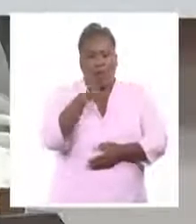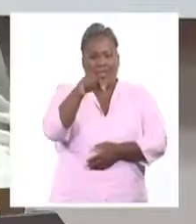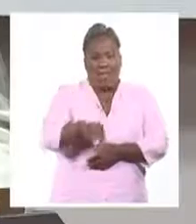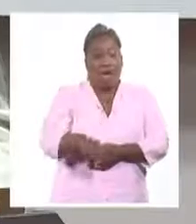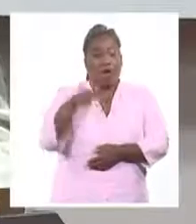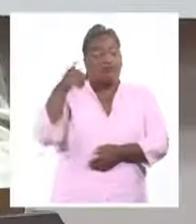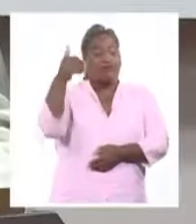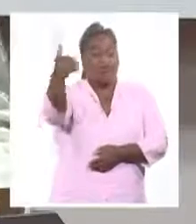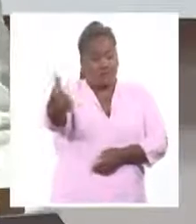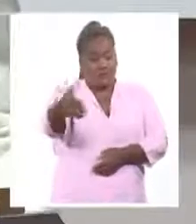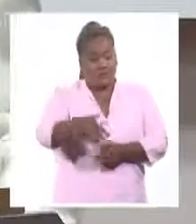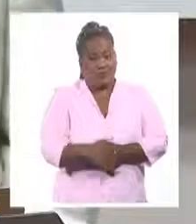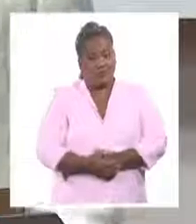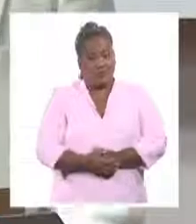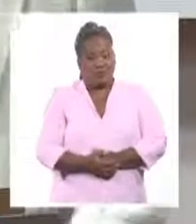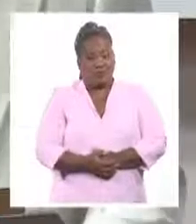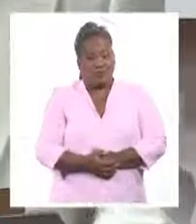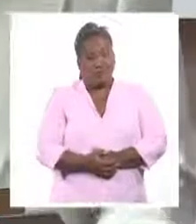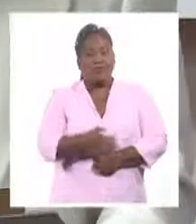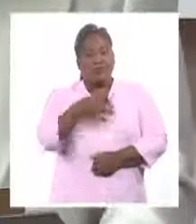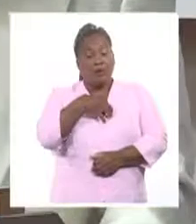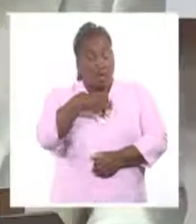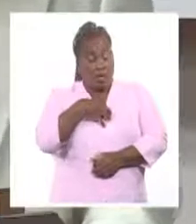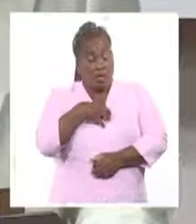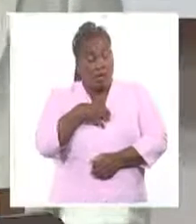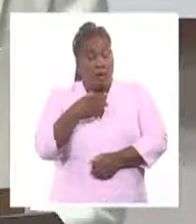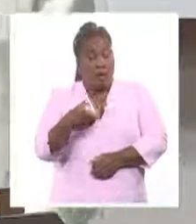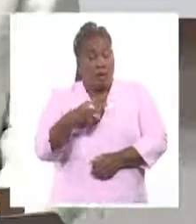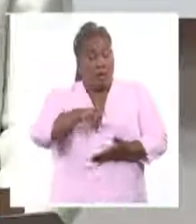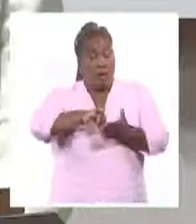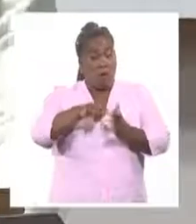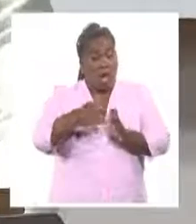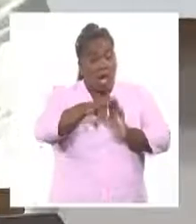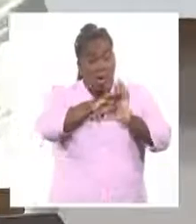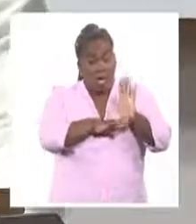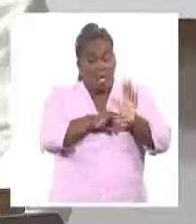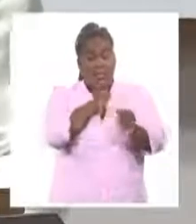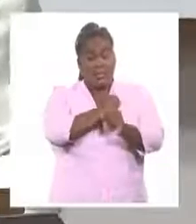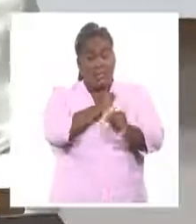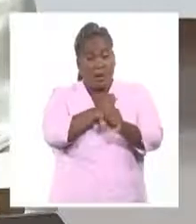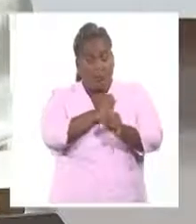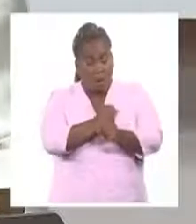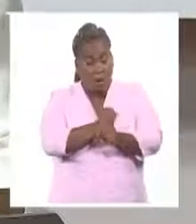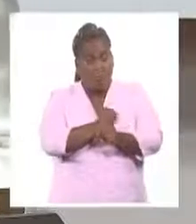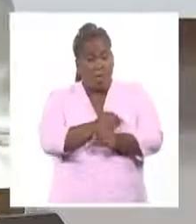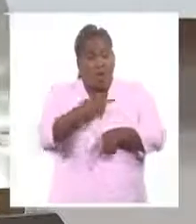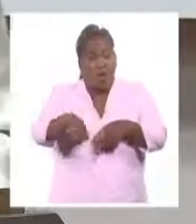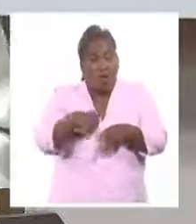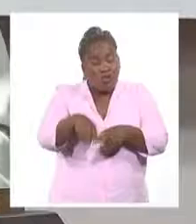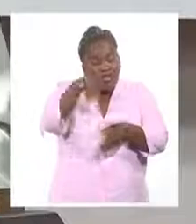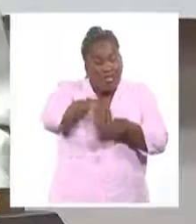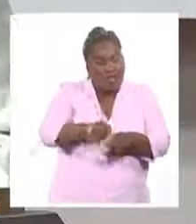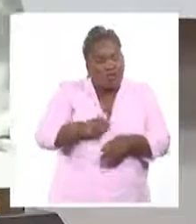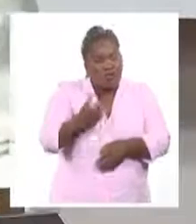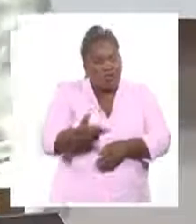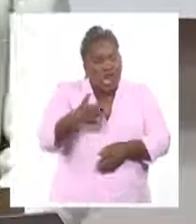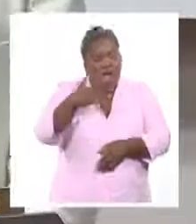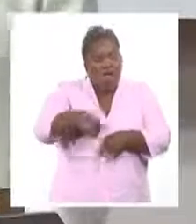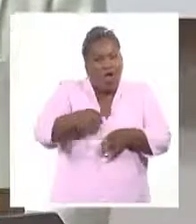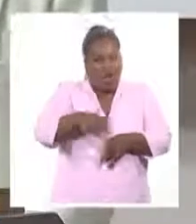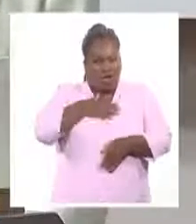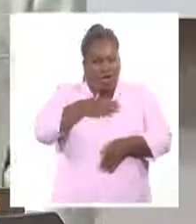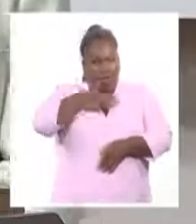futuro. Existen un diseño y un programa de trabajo para la descolonización cultural que hemos estado discutiendo desde la presidencia